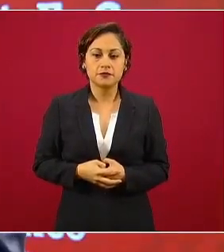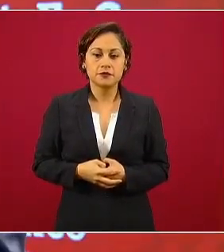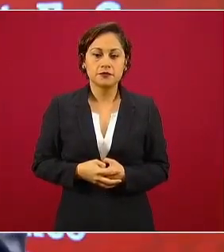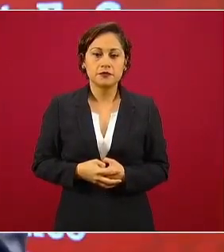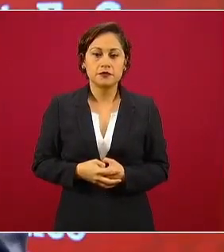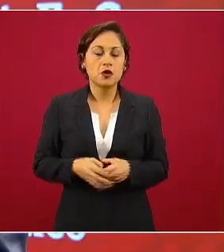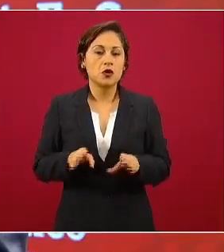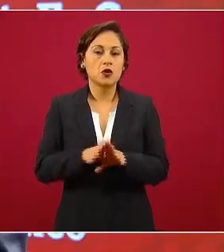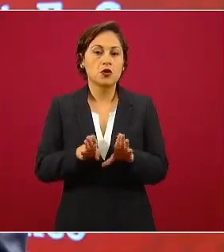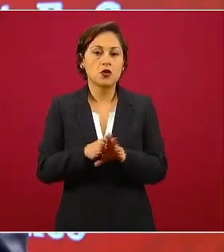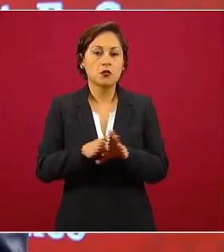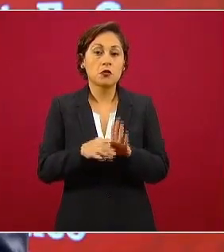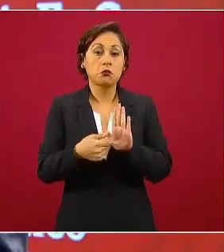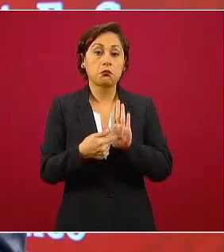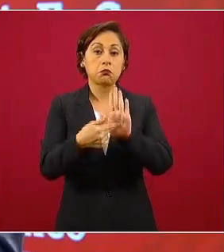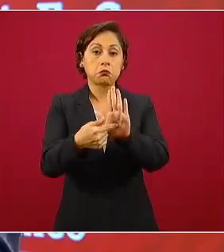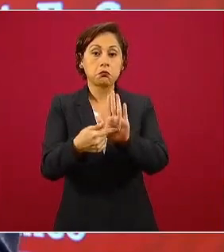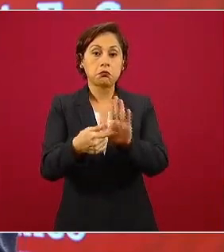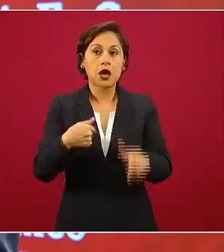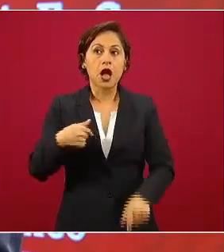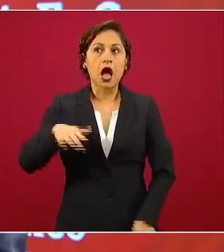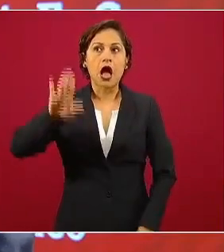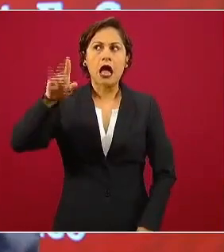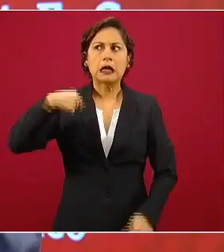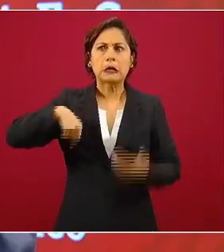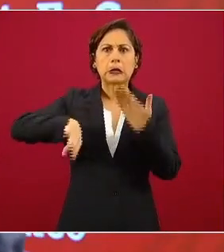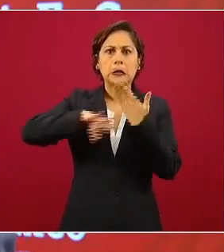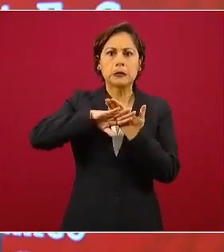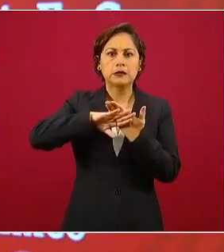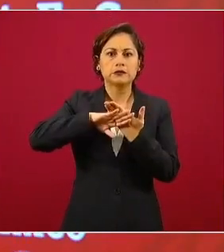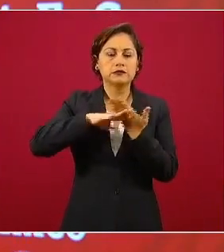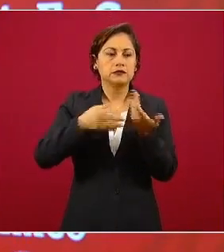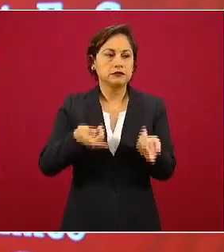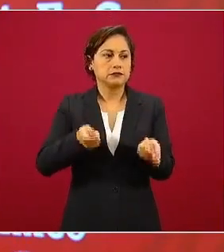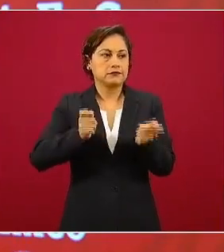a poner no cubrebocas, sino